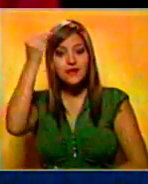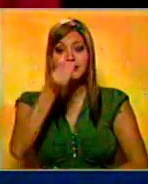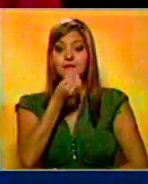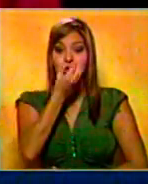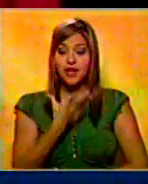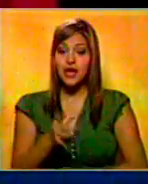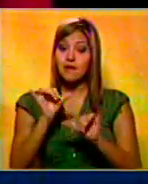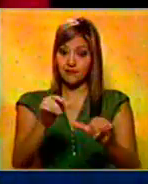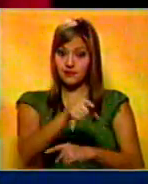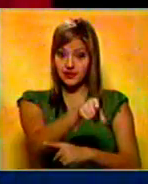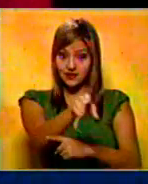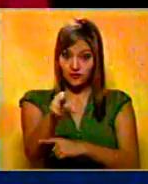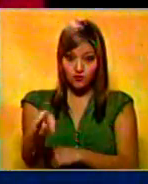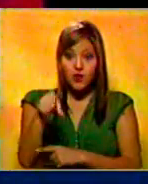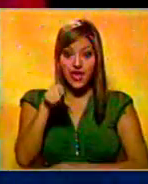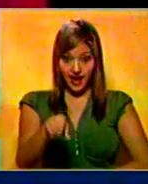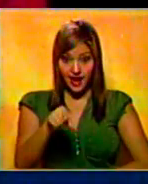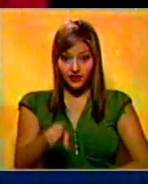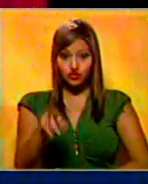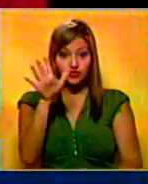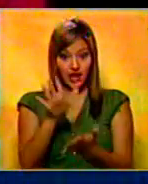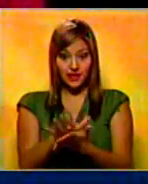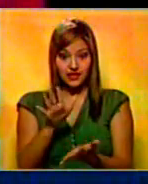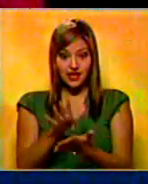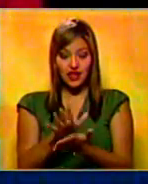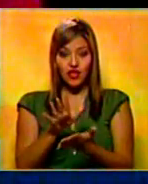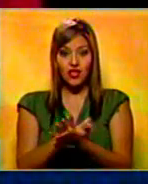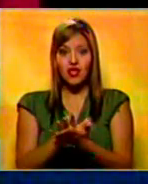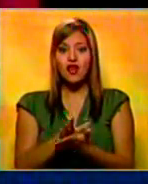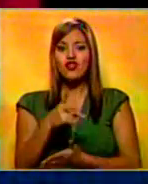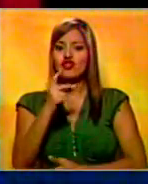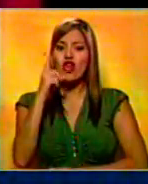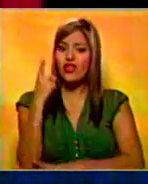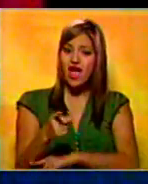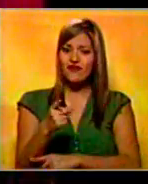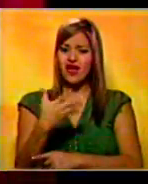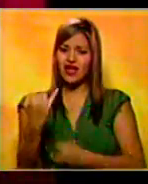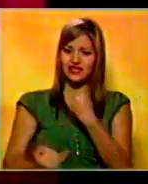ustedes van a ser factores de tranquilidad y no factores de perturbación.